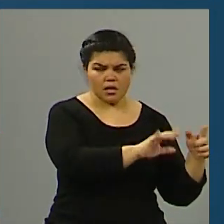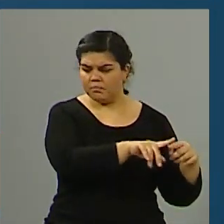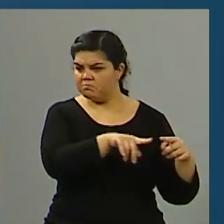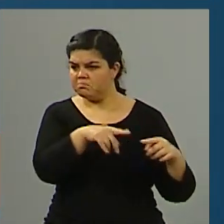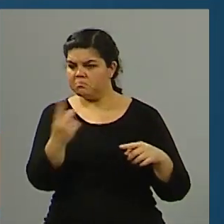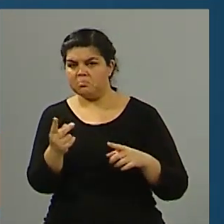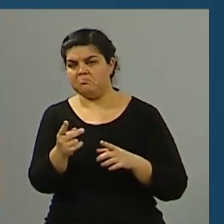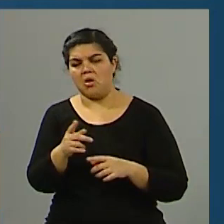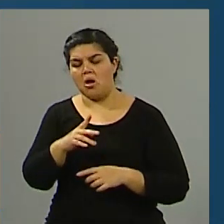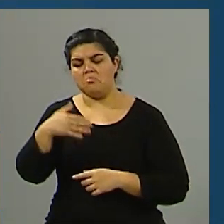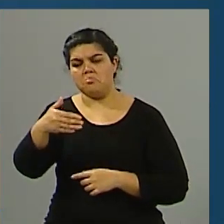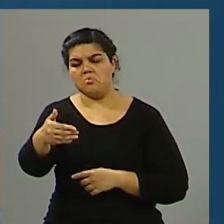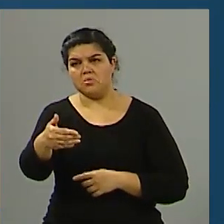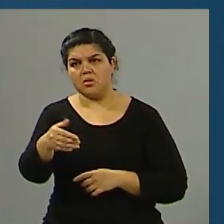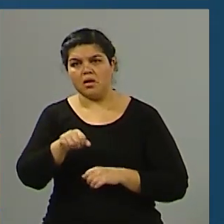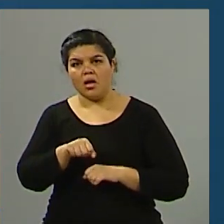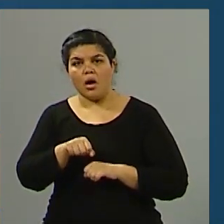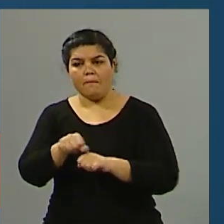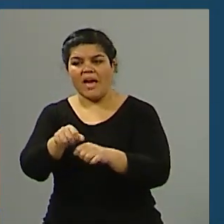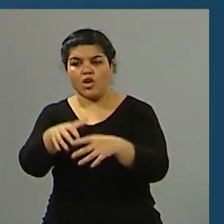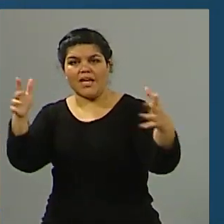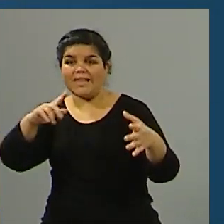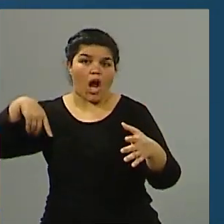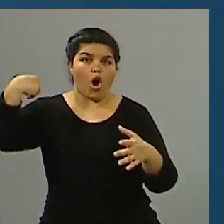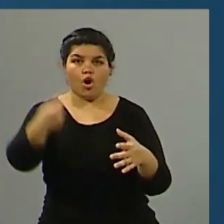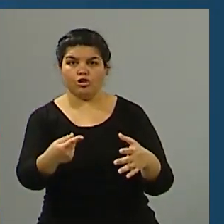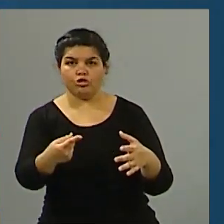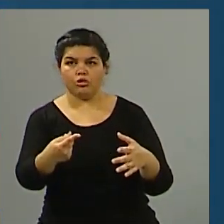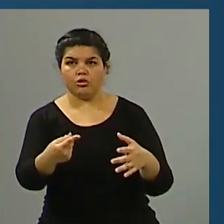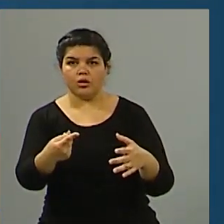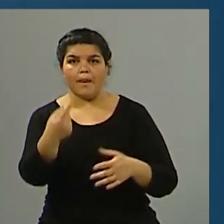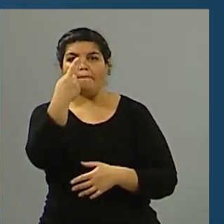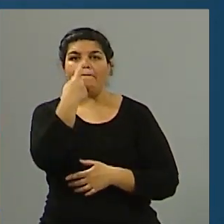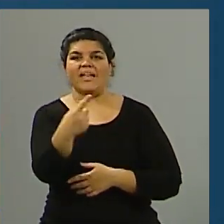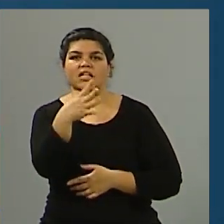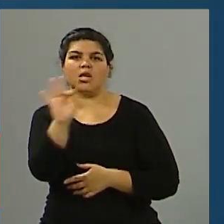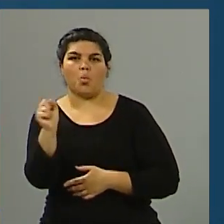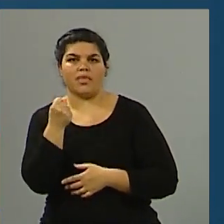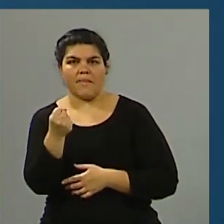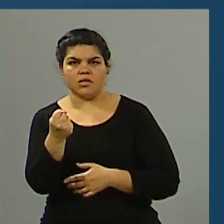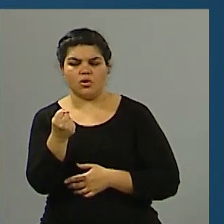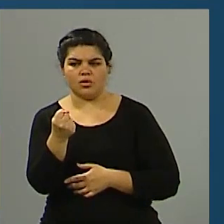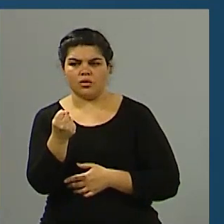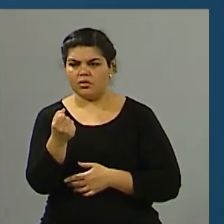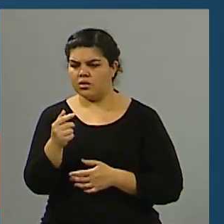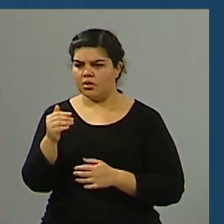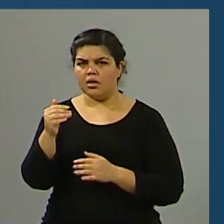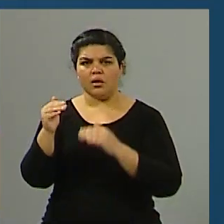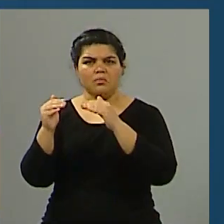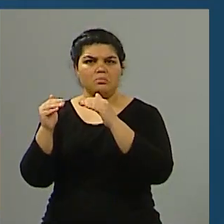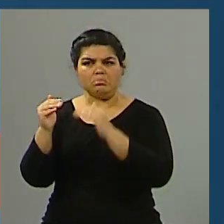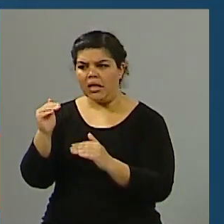ese café estaba 1.050 pesos. Obviamente compré donde estaba 1.050 pesos. Claro. Sobre 1.050 le puse